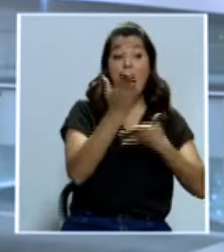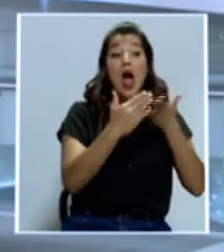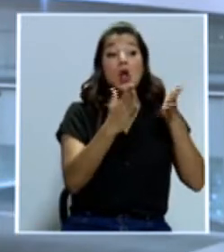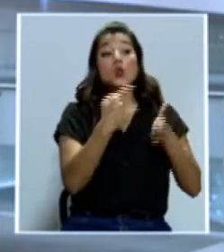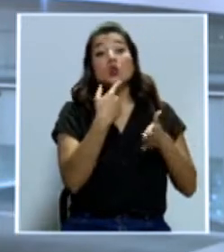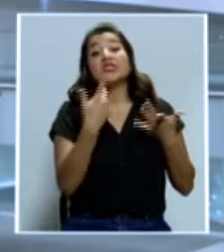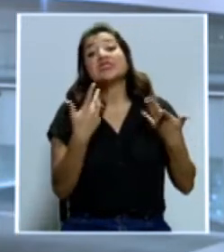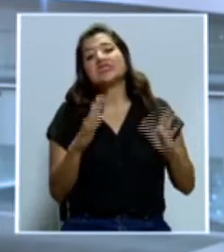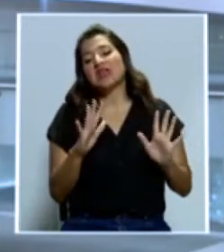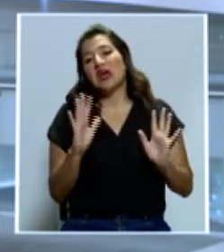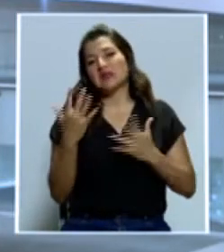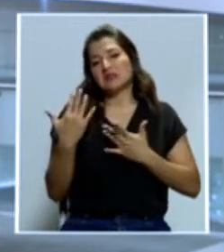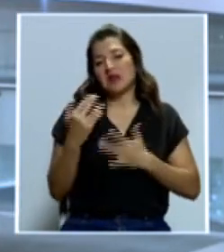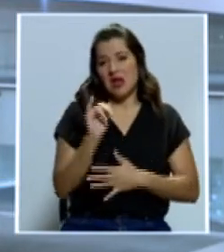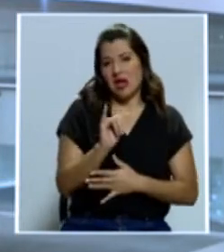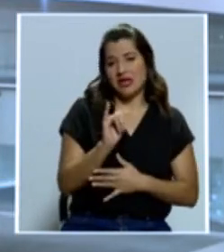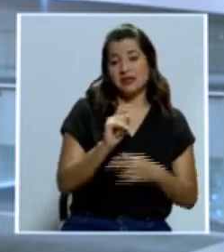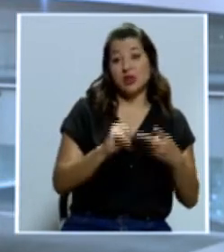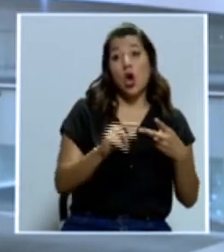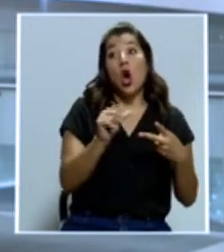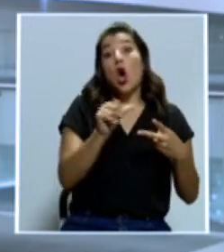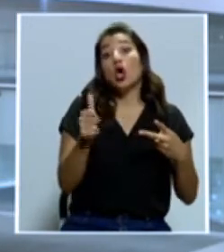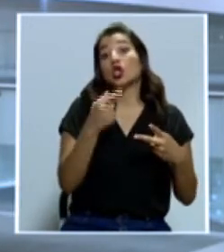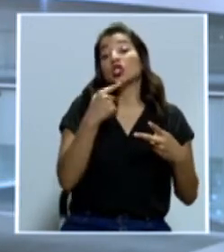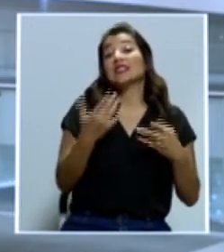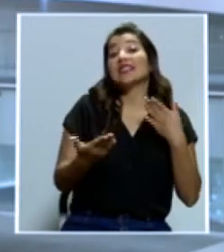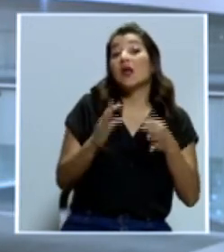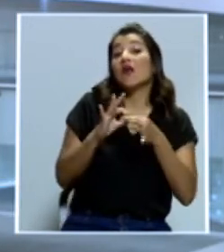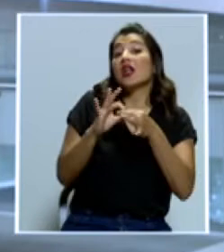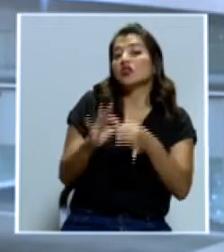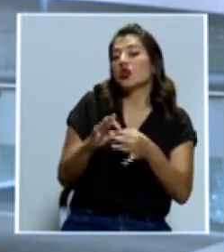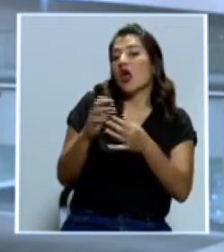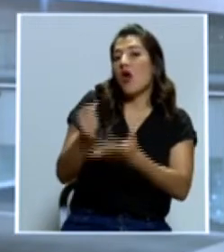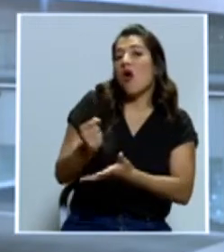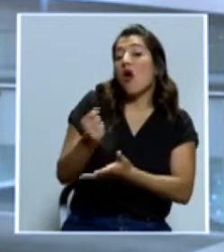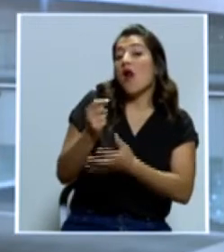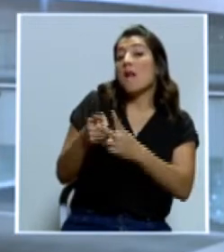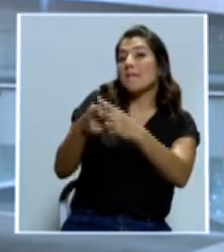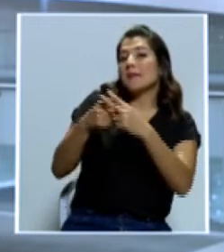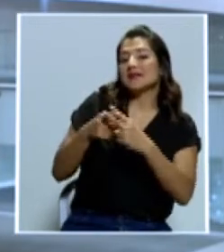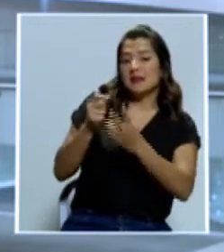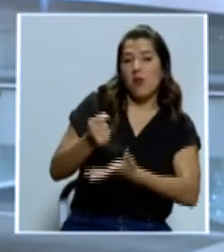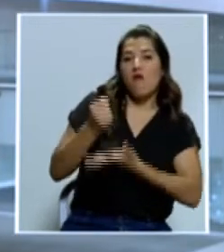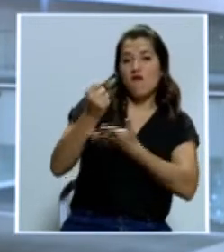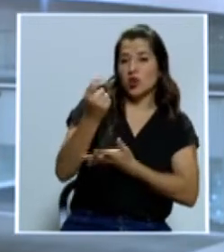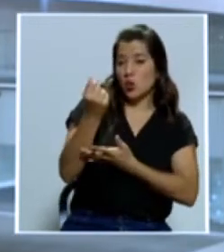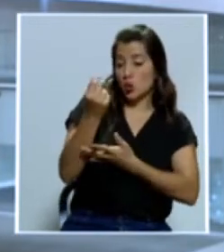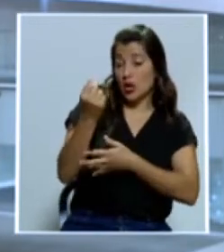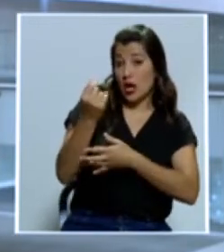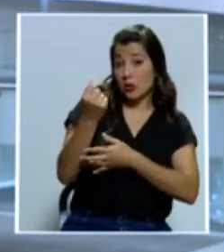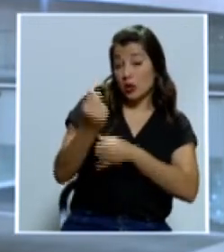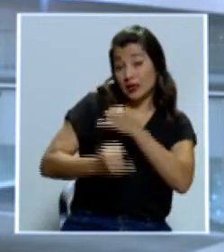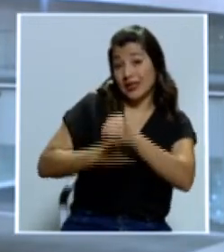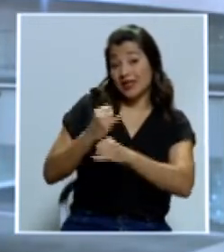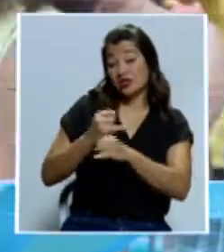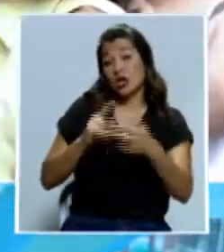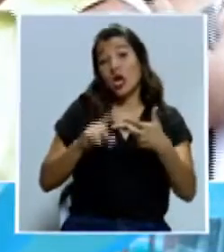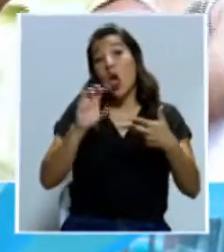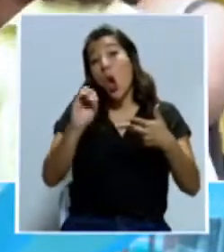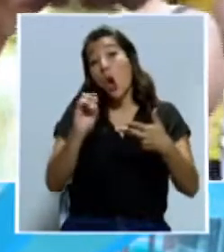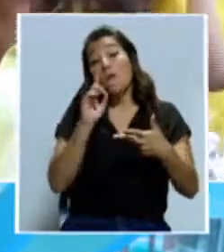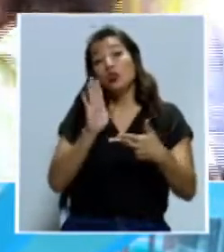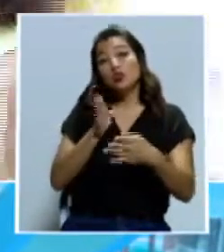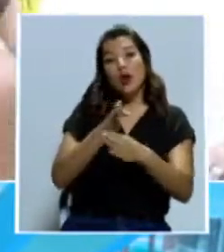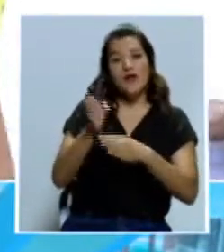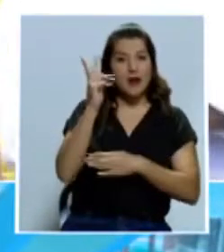deber no solamente al tema del Fondo Monetario Internacional, sino también a aspiraciones políticas por parte de Patricia Mora con el Frente Amplio.